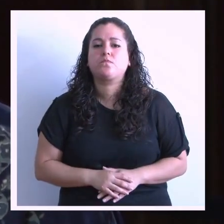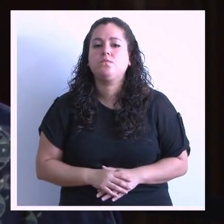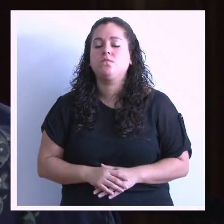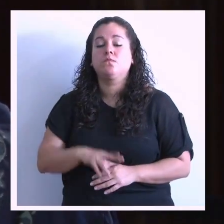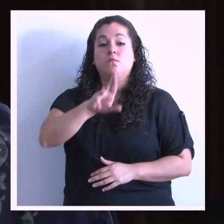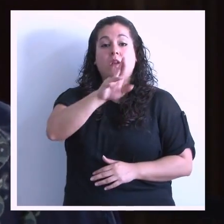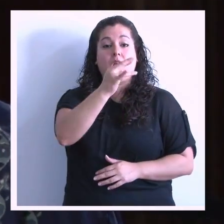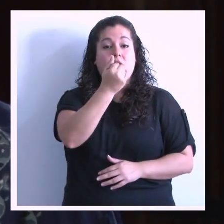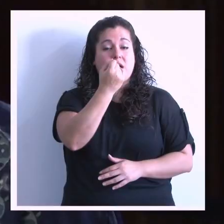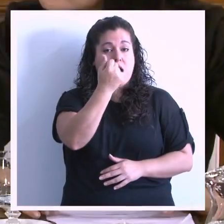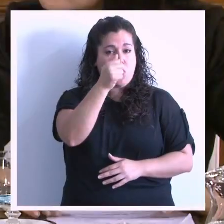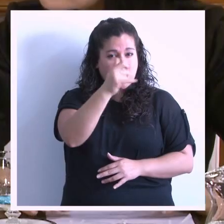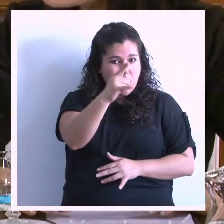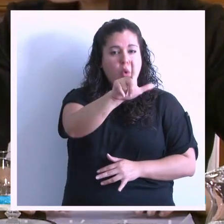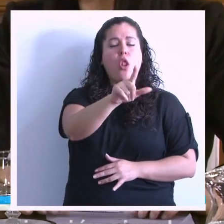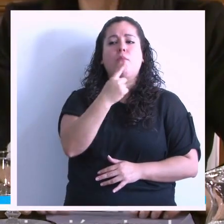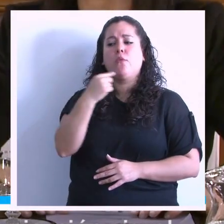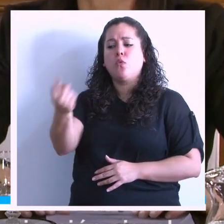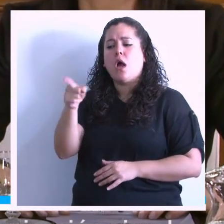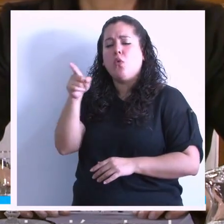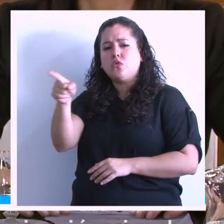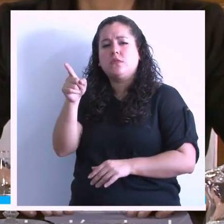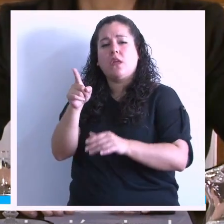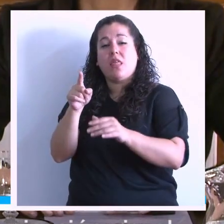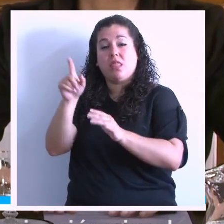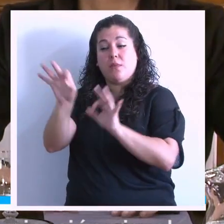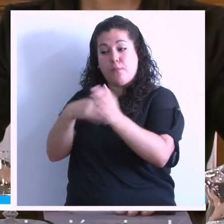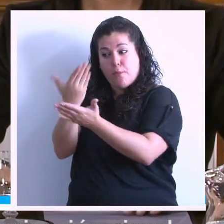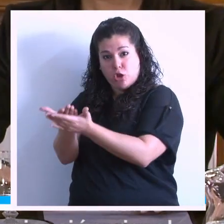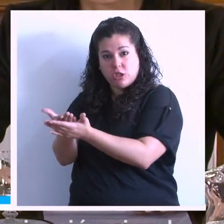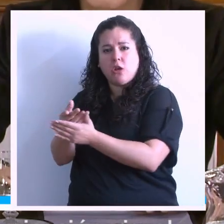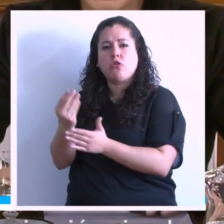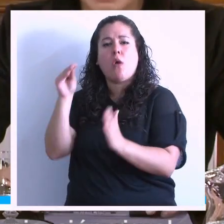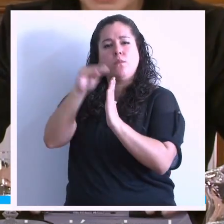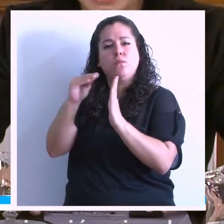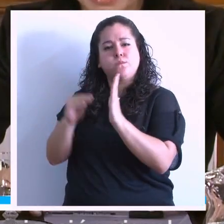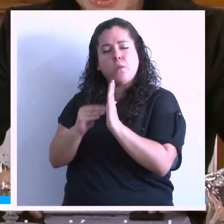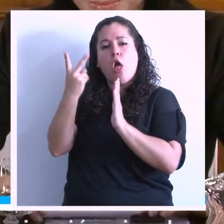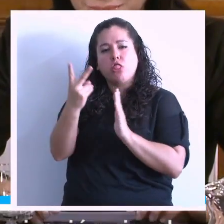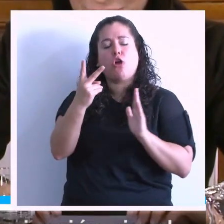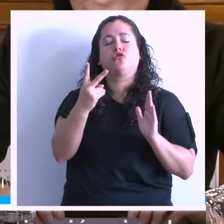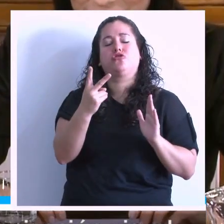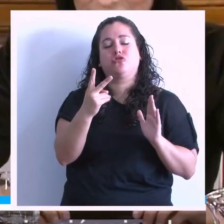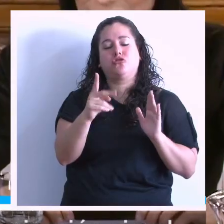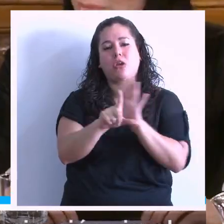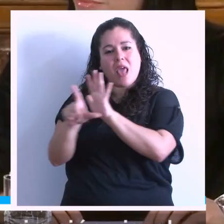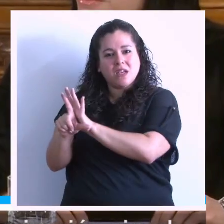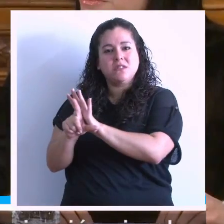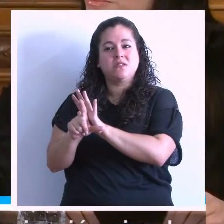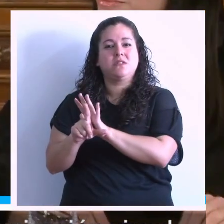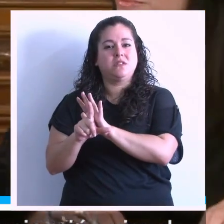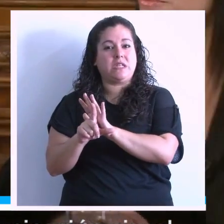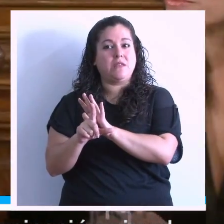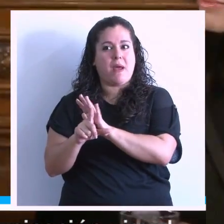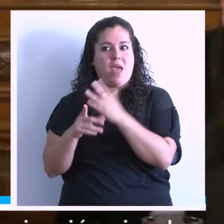Diputada, hay dos leyes marco que usted cita en los fundamentos que le darían entrada a